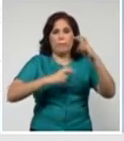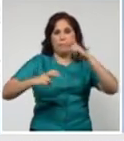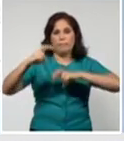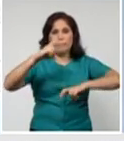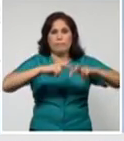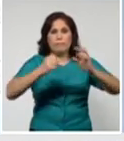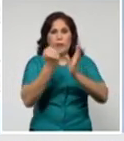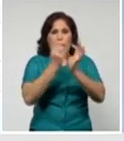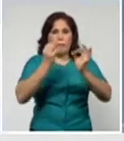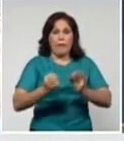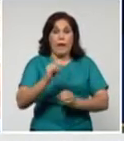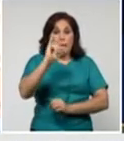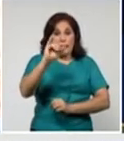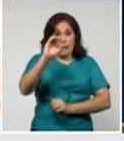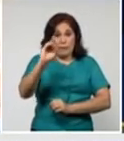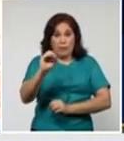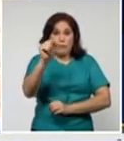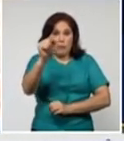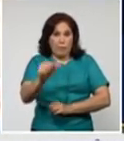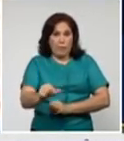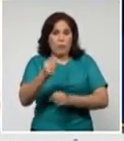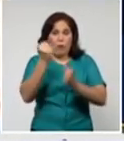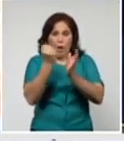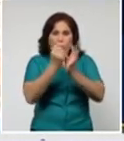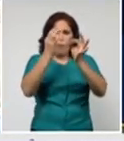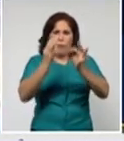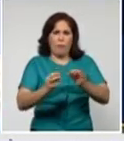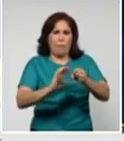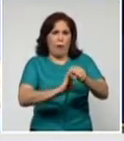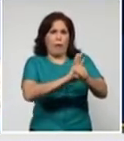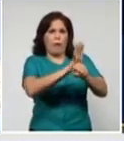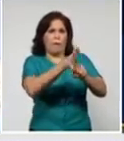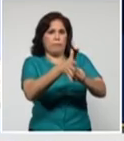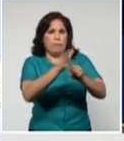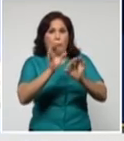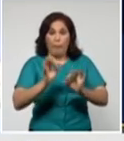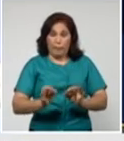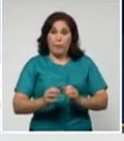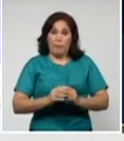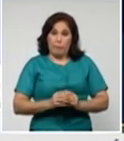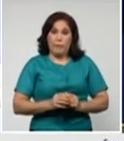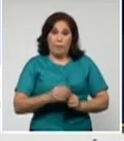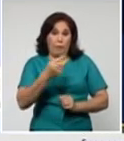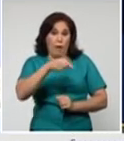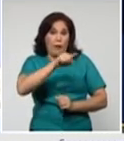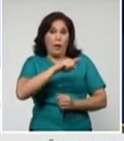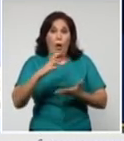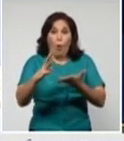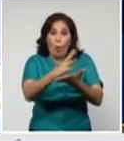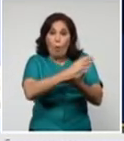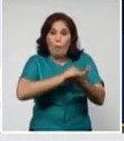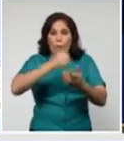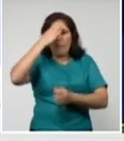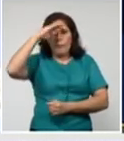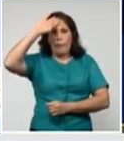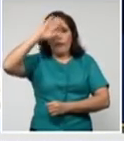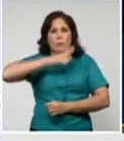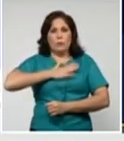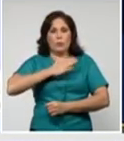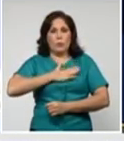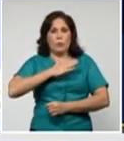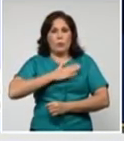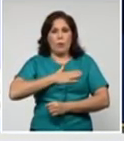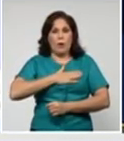Las 60 personas que se diagnosticaron ayer con COVID-19, todos son cubanos,